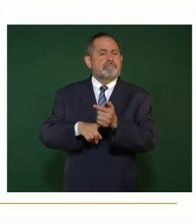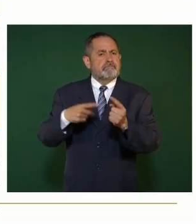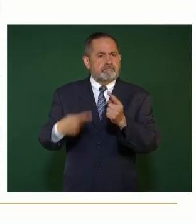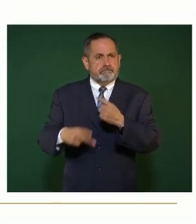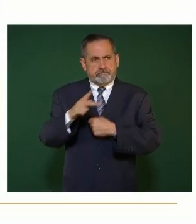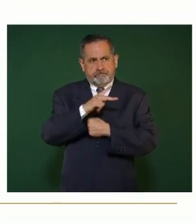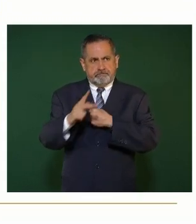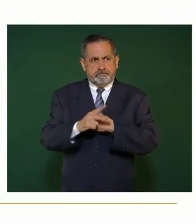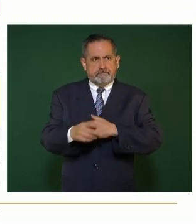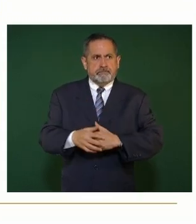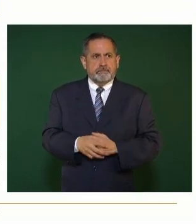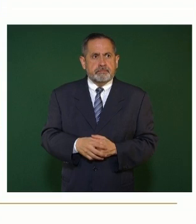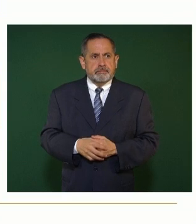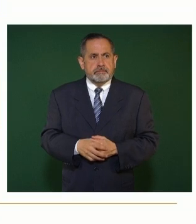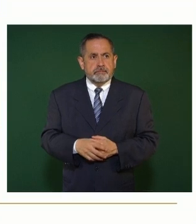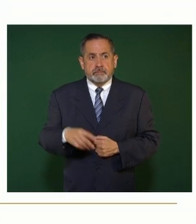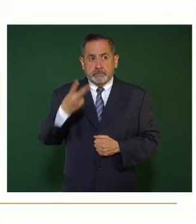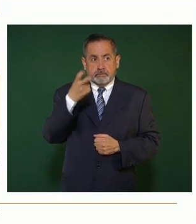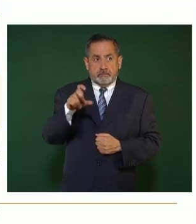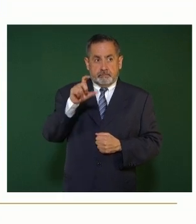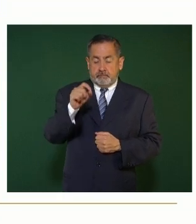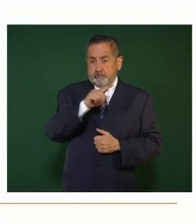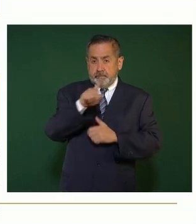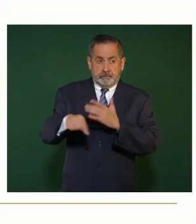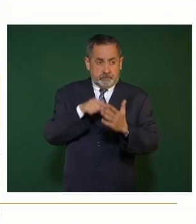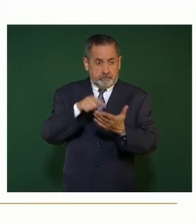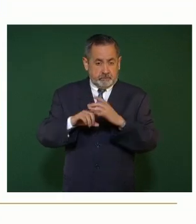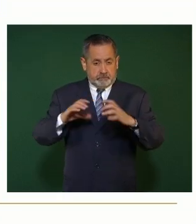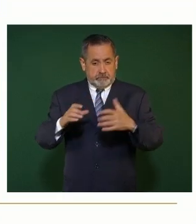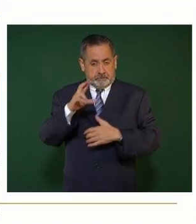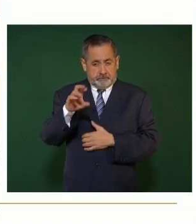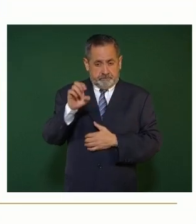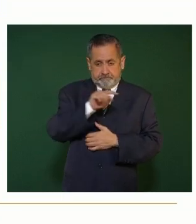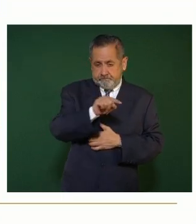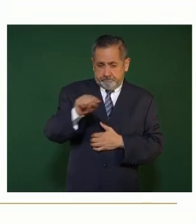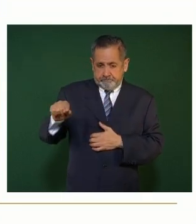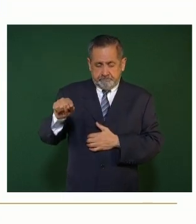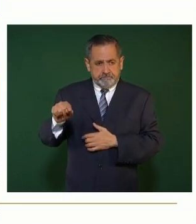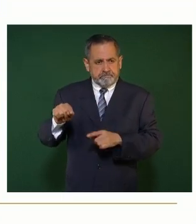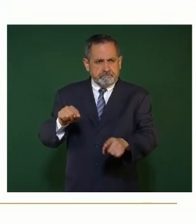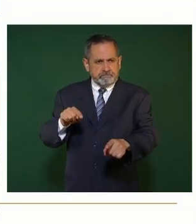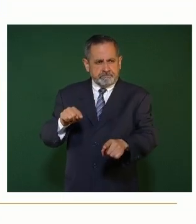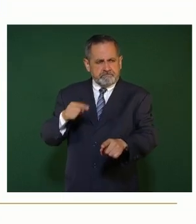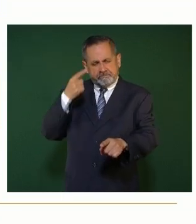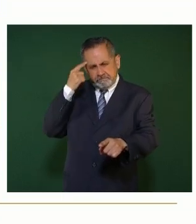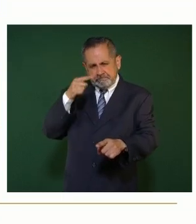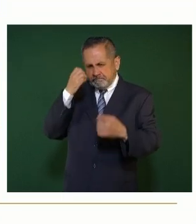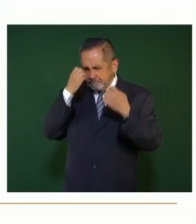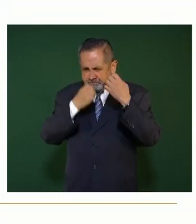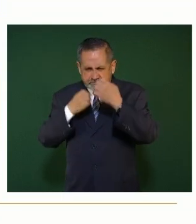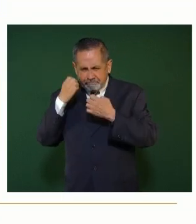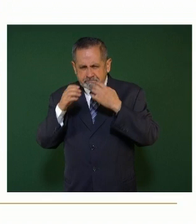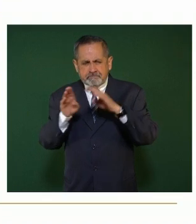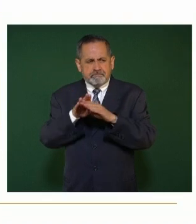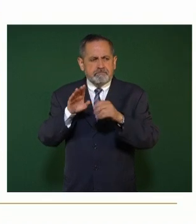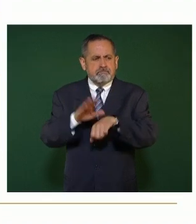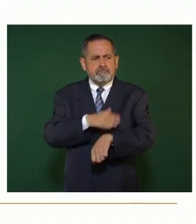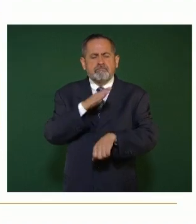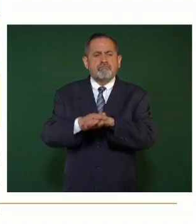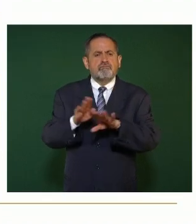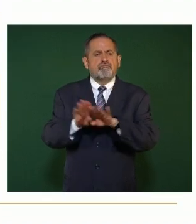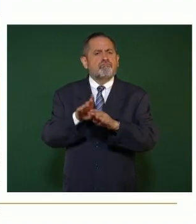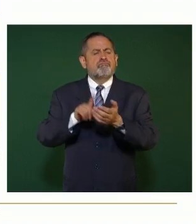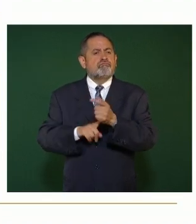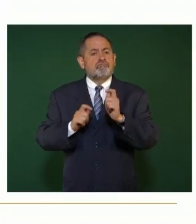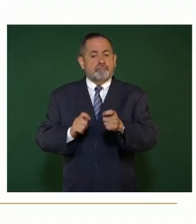país. En las 220 regiones que la CREA ha establecido, nos enfocamos a revisar y verificar que los precios se cumplan.